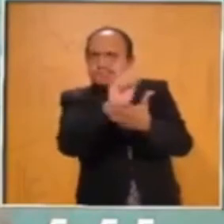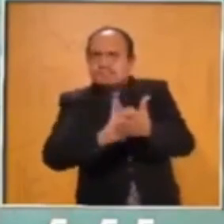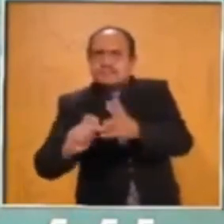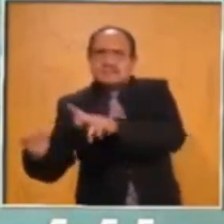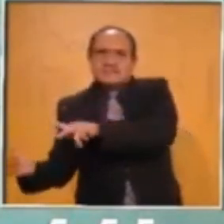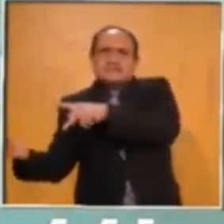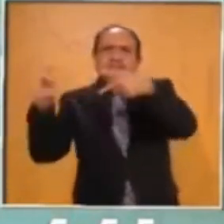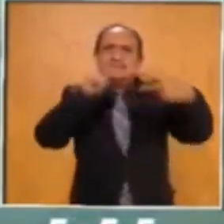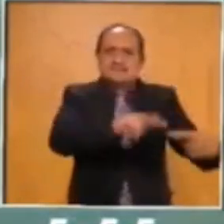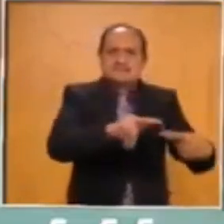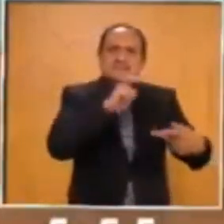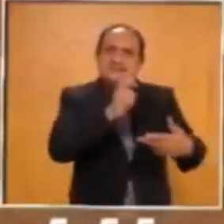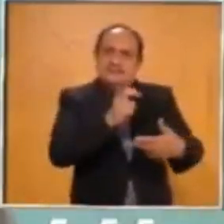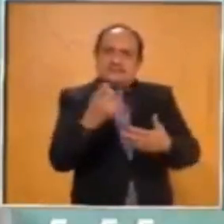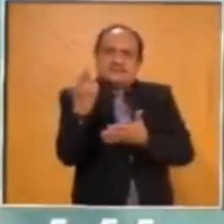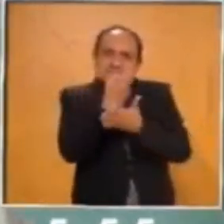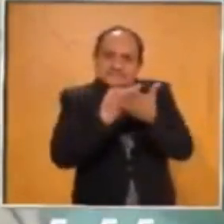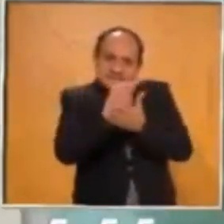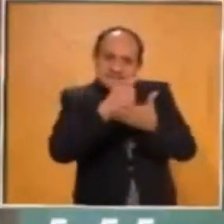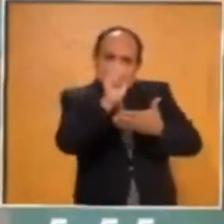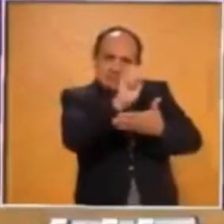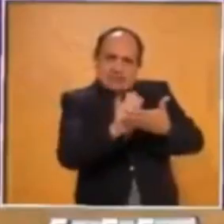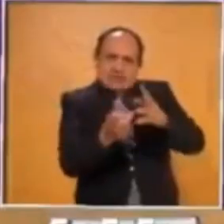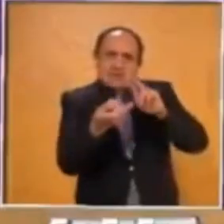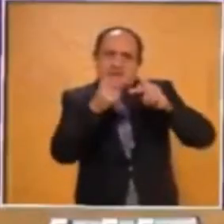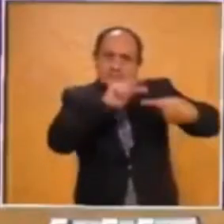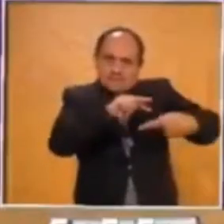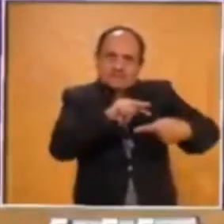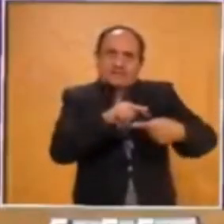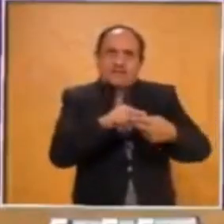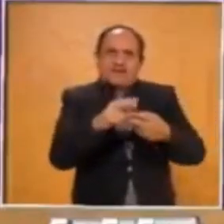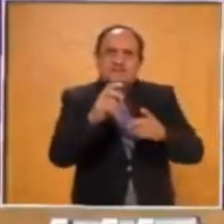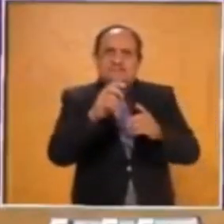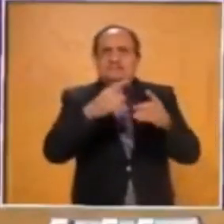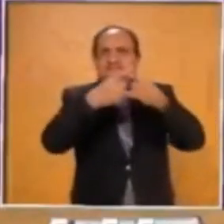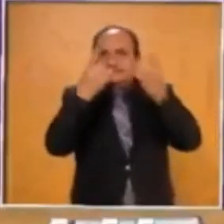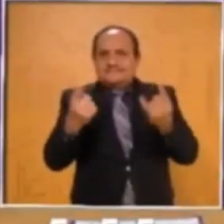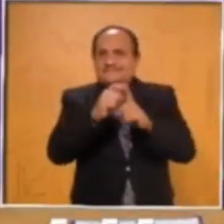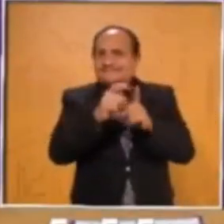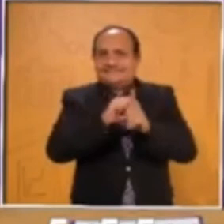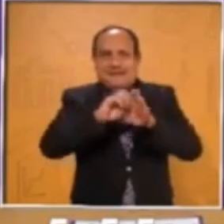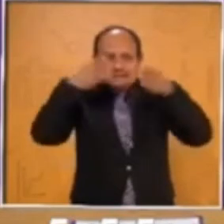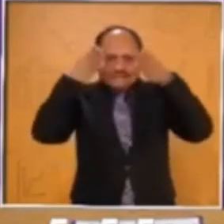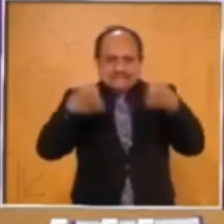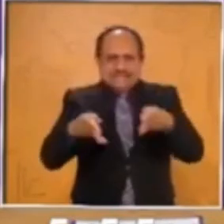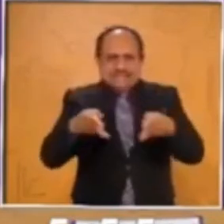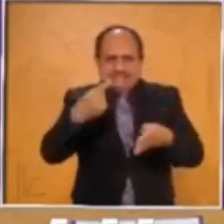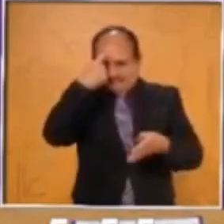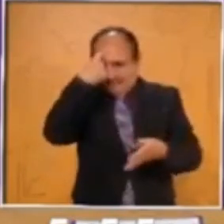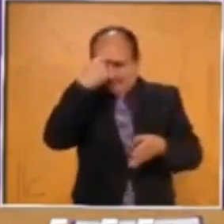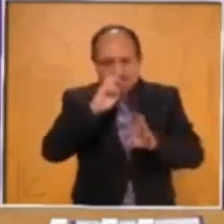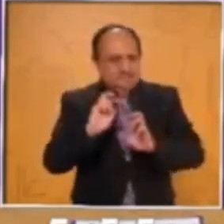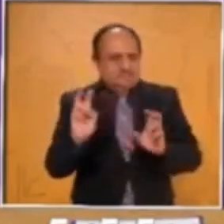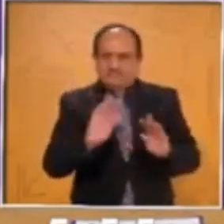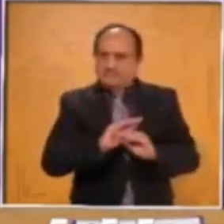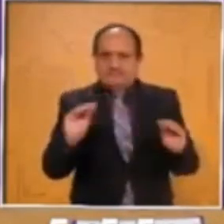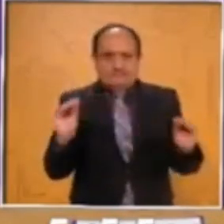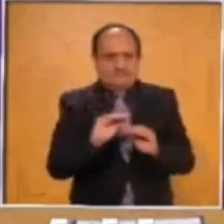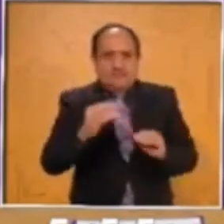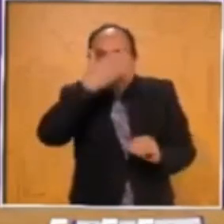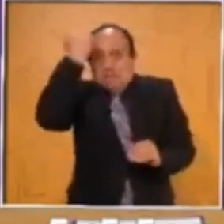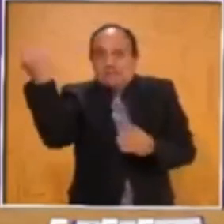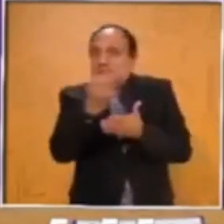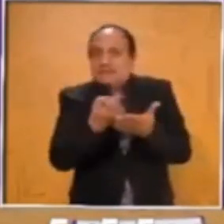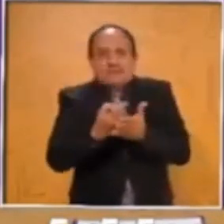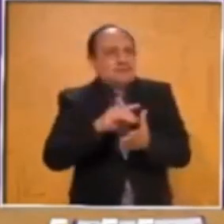ustedes todos esos diálogos y lo van a convertir a un cómic. Si es que no se claven mucho en eso de que no sé dibujar.